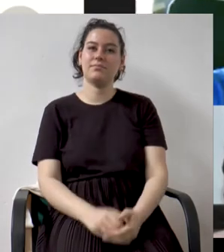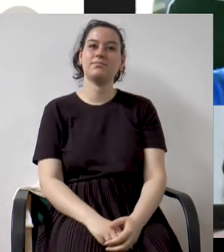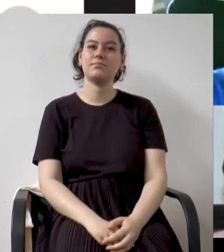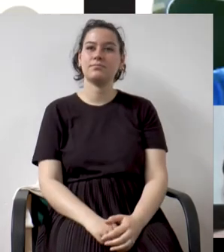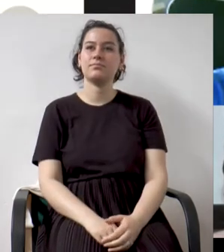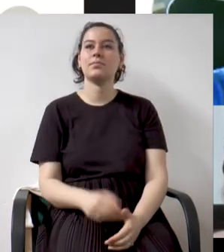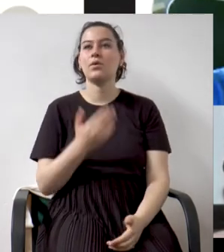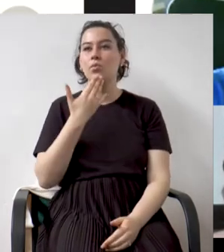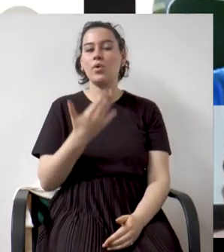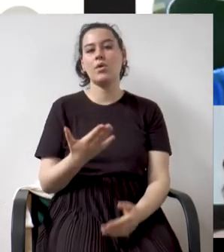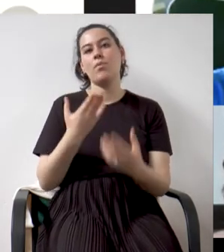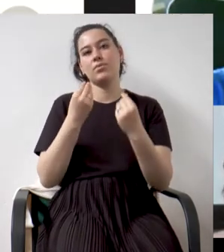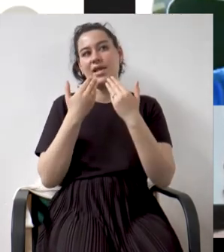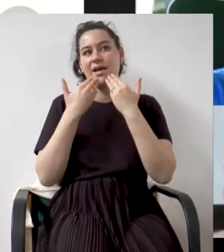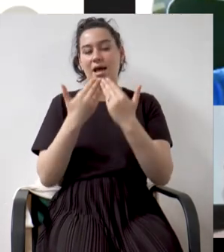Bueno, muchas gracias, Joaquín.